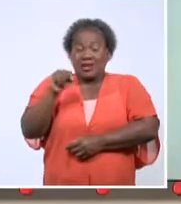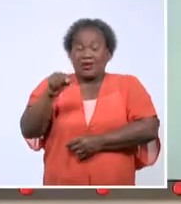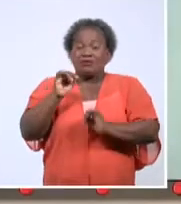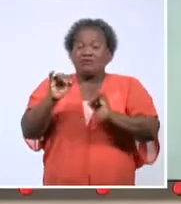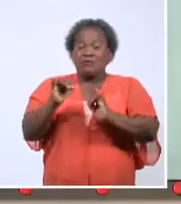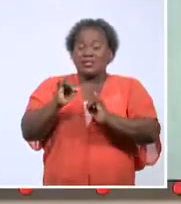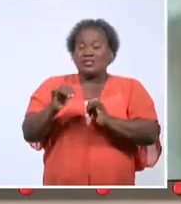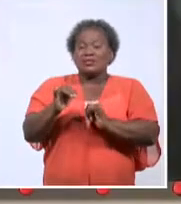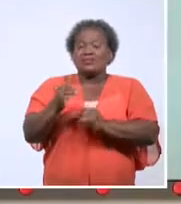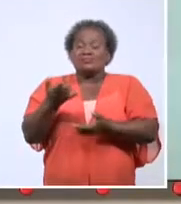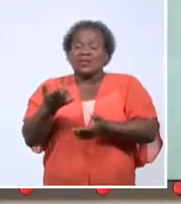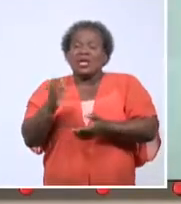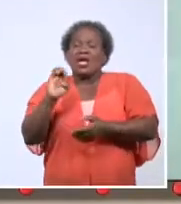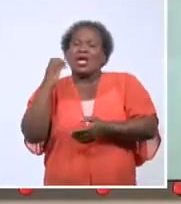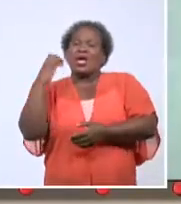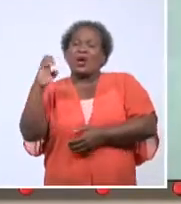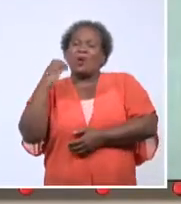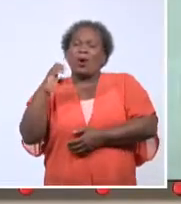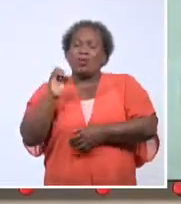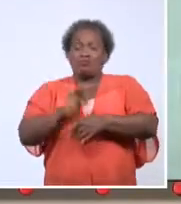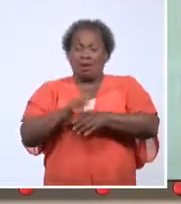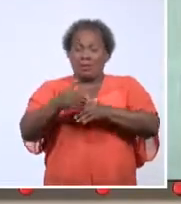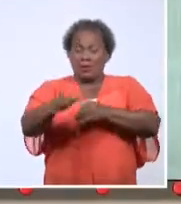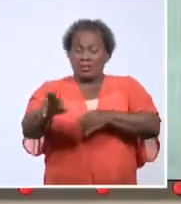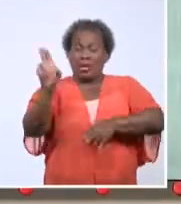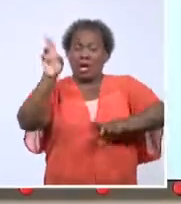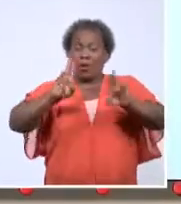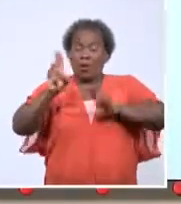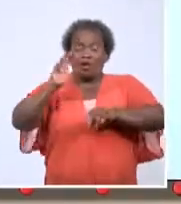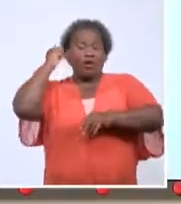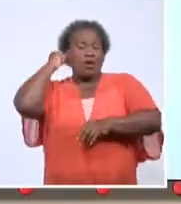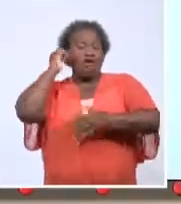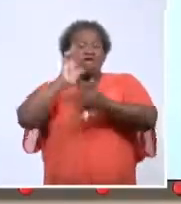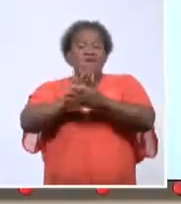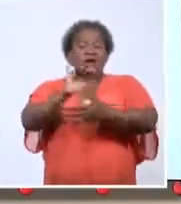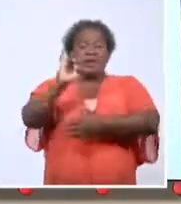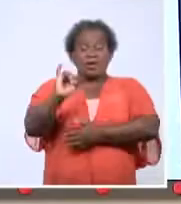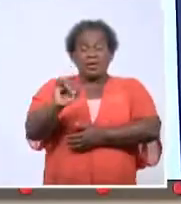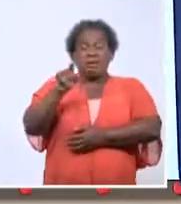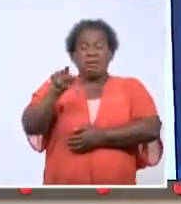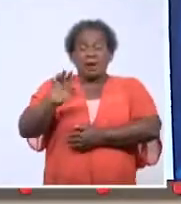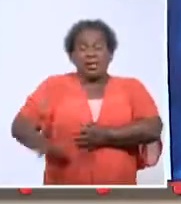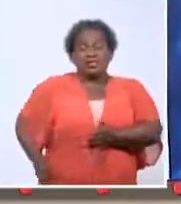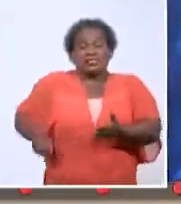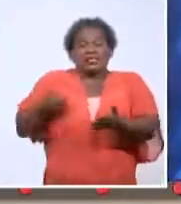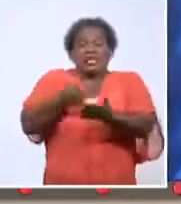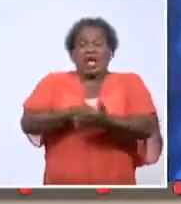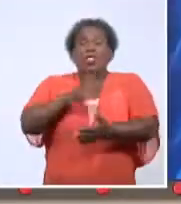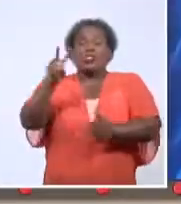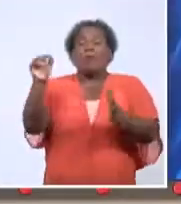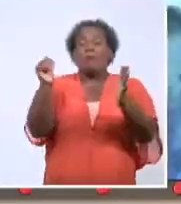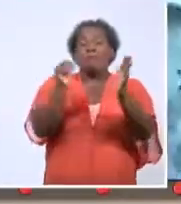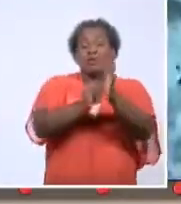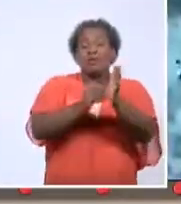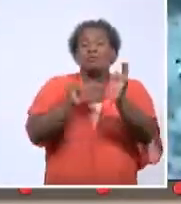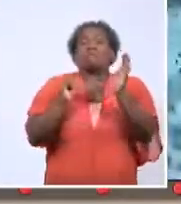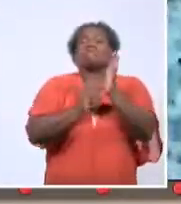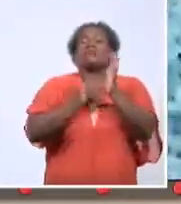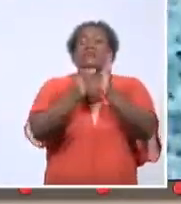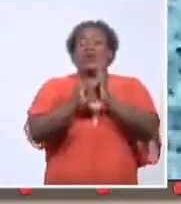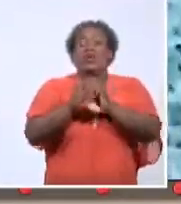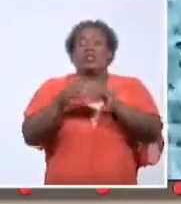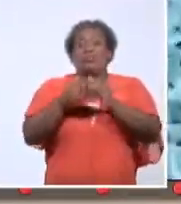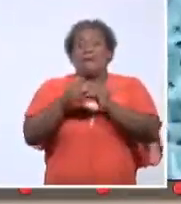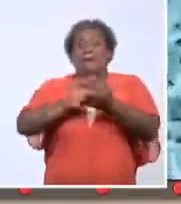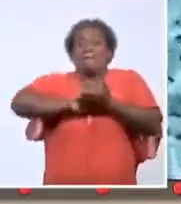actividad económica en Ecuador a partir del acuerdo con el FMI para un nuevo desembolso de 2.000 millones de dólares como parte de un préstamo